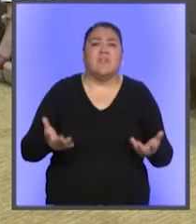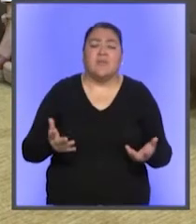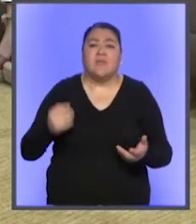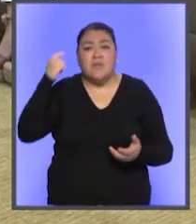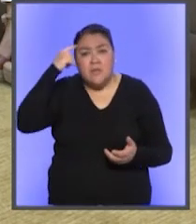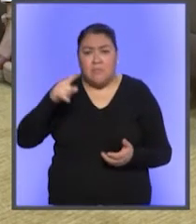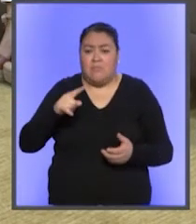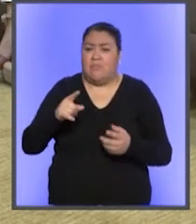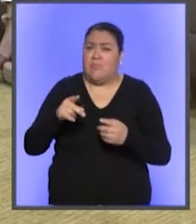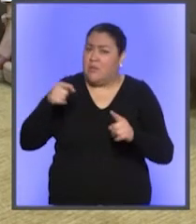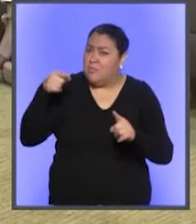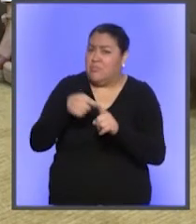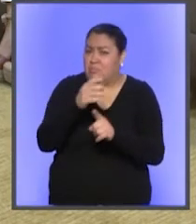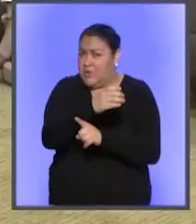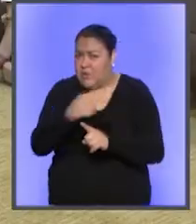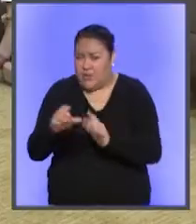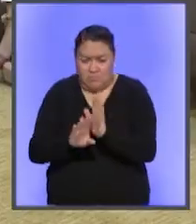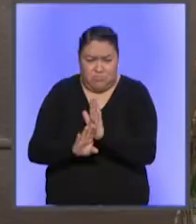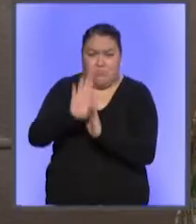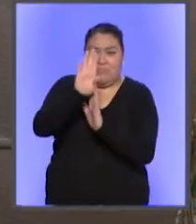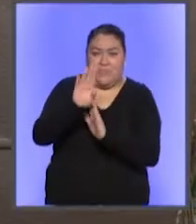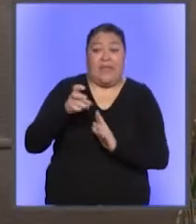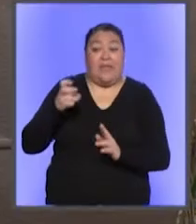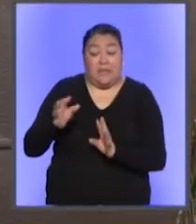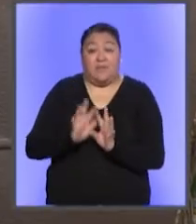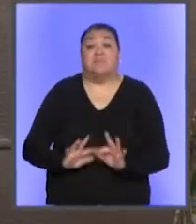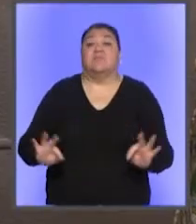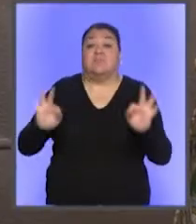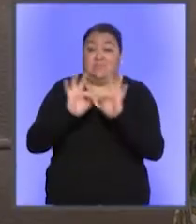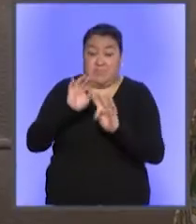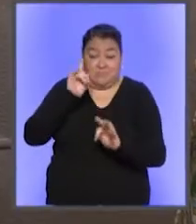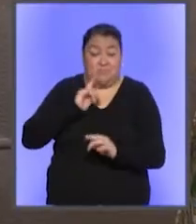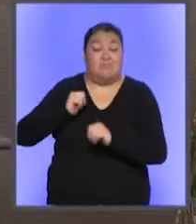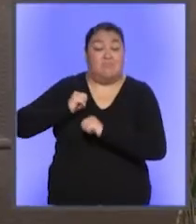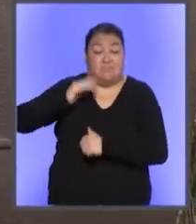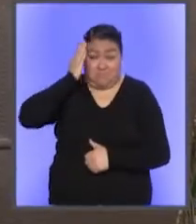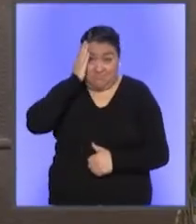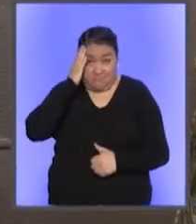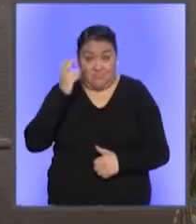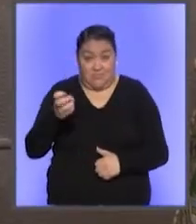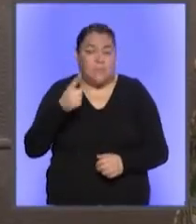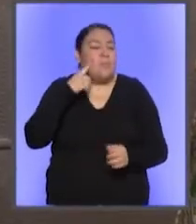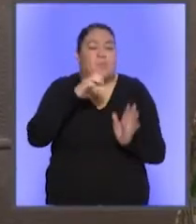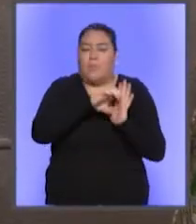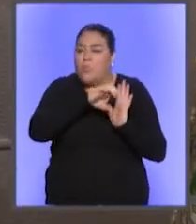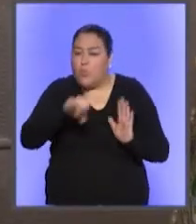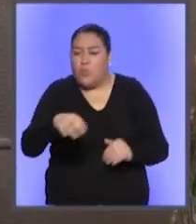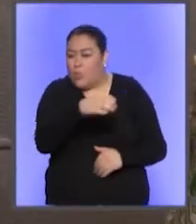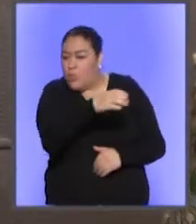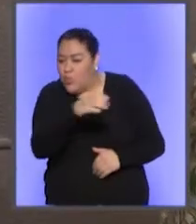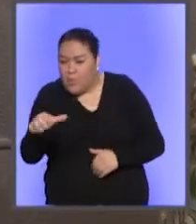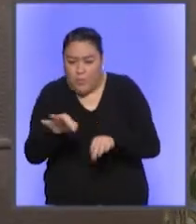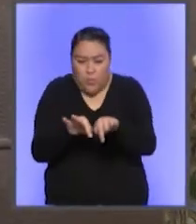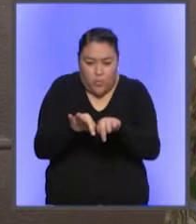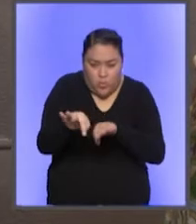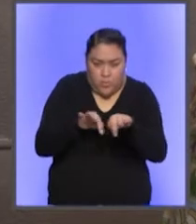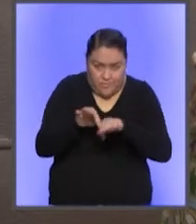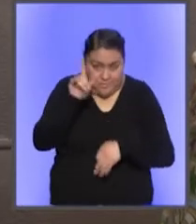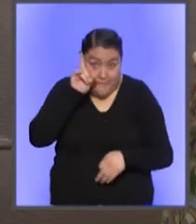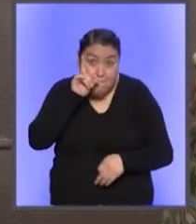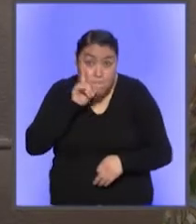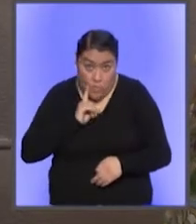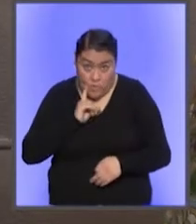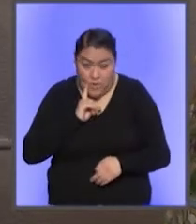para impulsar el desarrollo en el campo ese es un papel muy importante en la mujer si hoy la mujer campesina rural